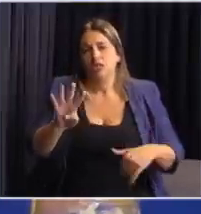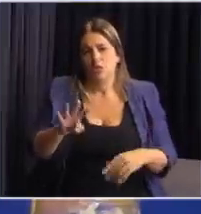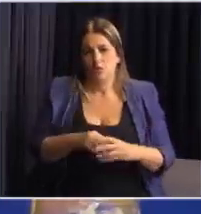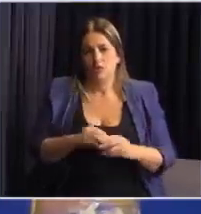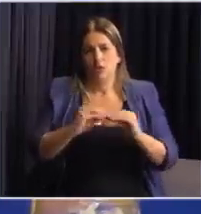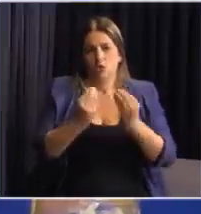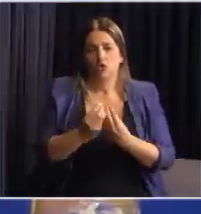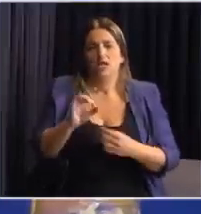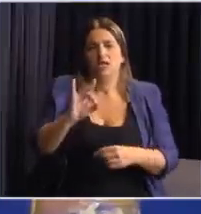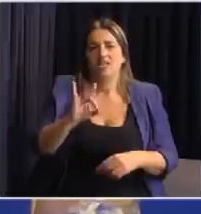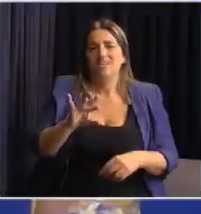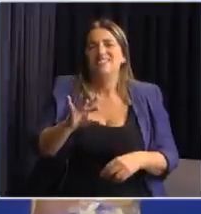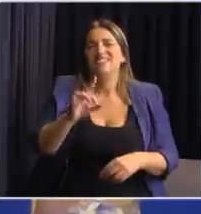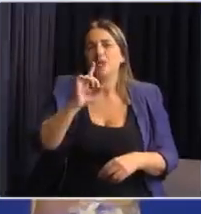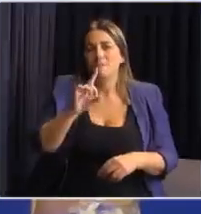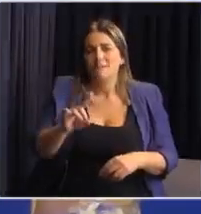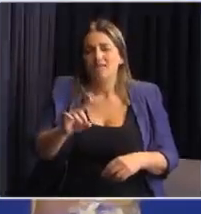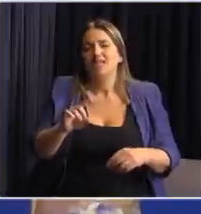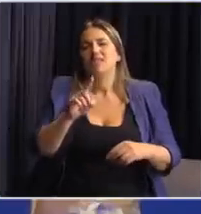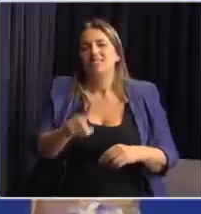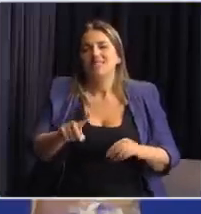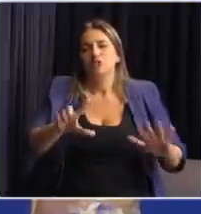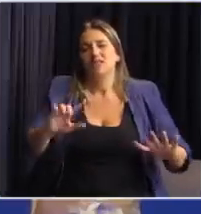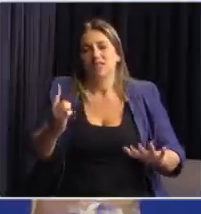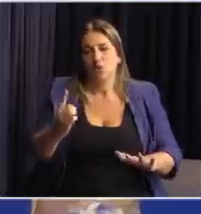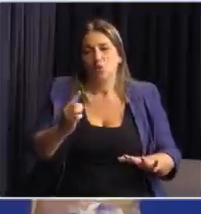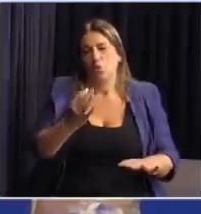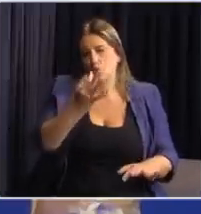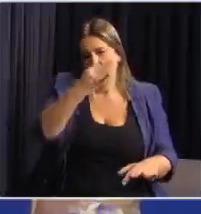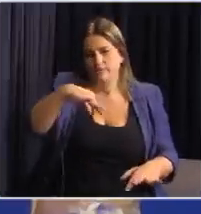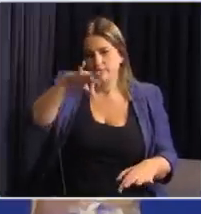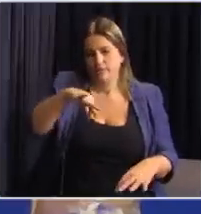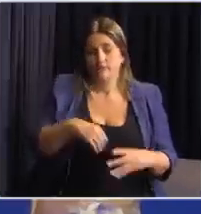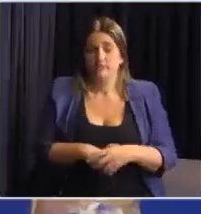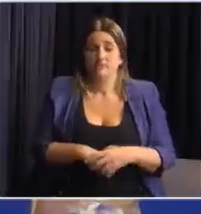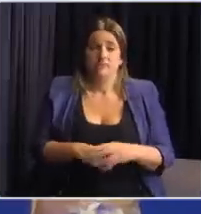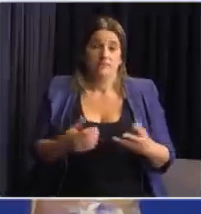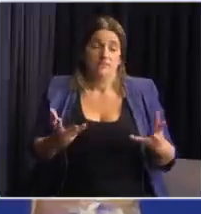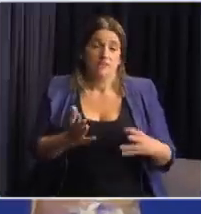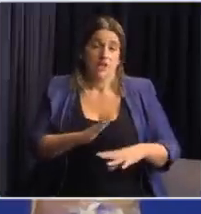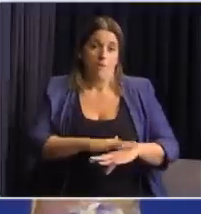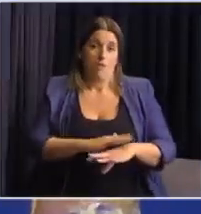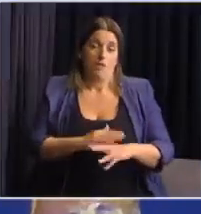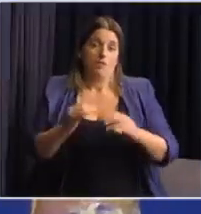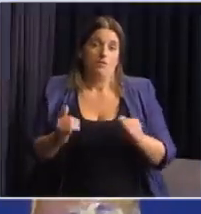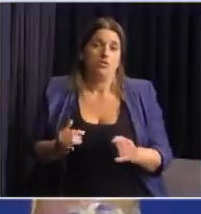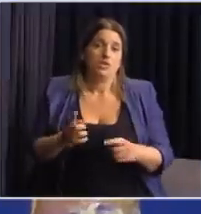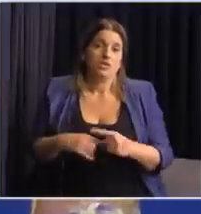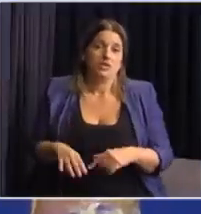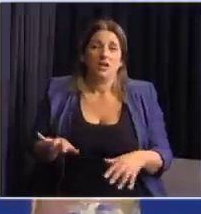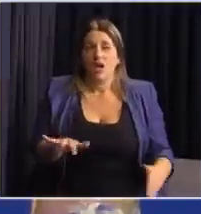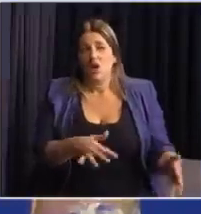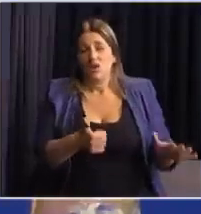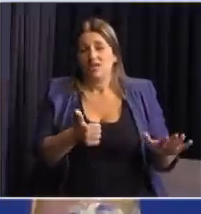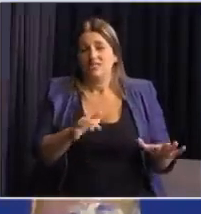de 15.171 test realizados. Y como bien decías tú, En este momento estamos orillando los